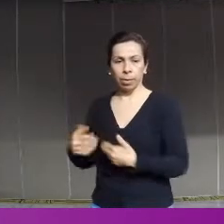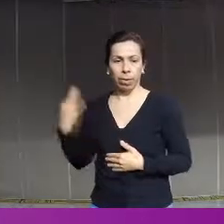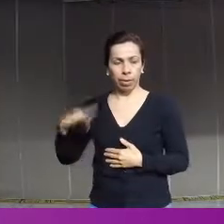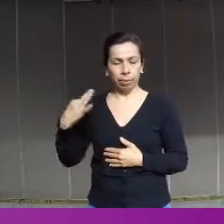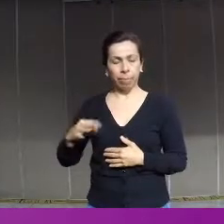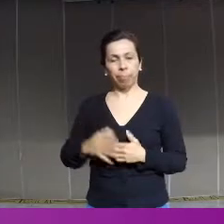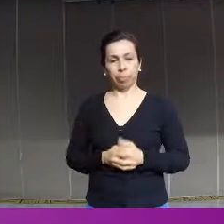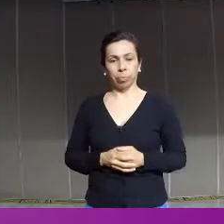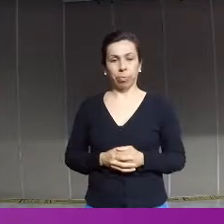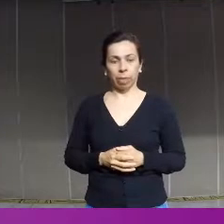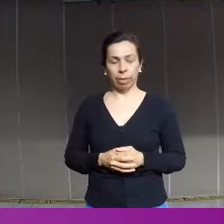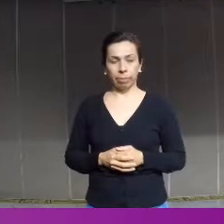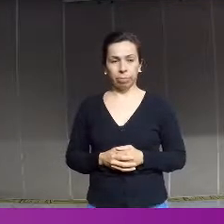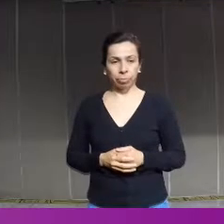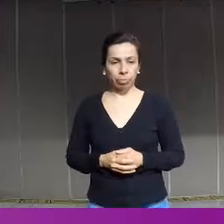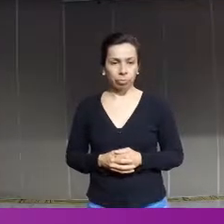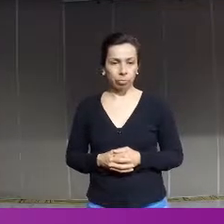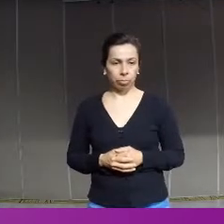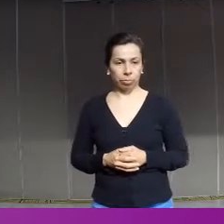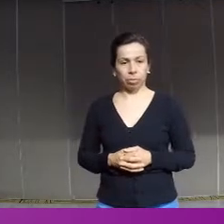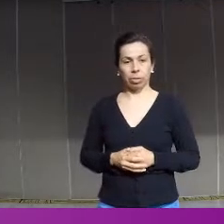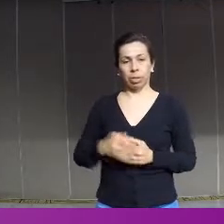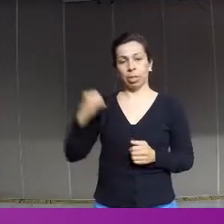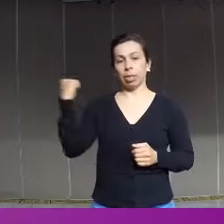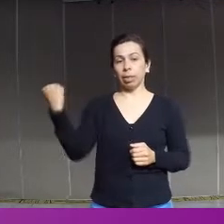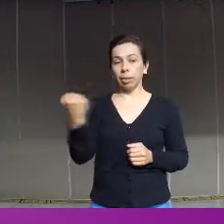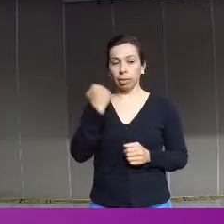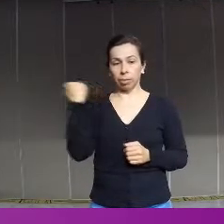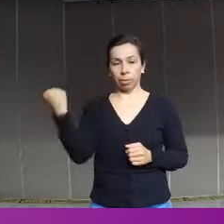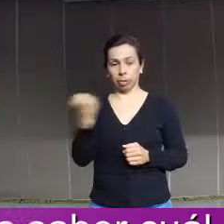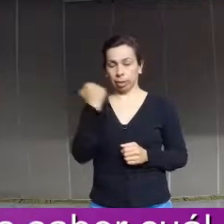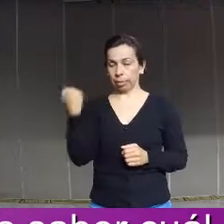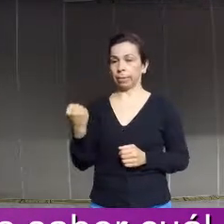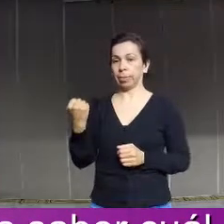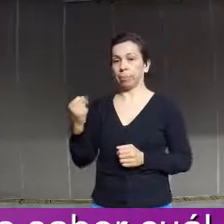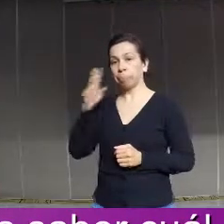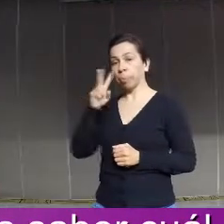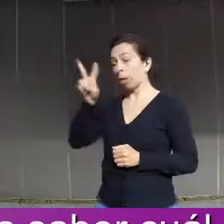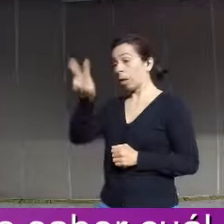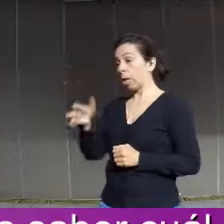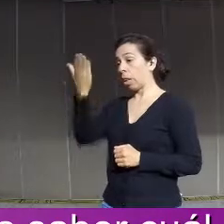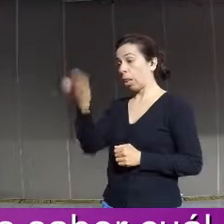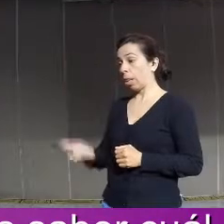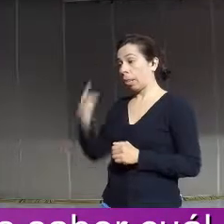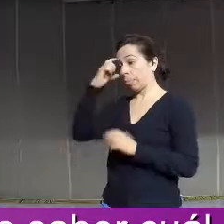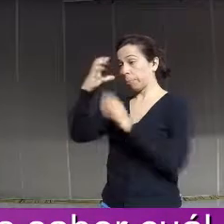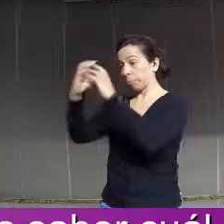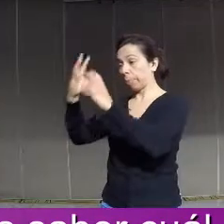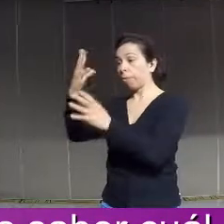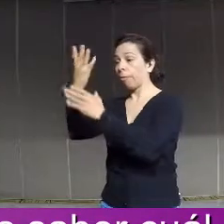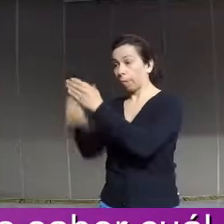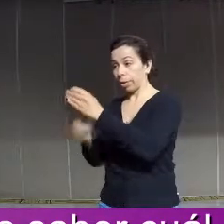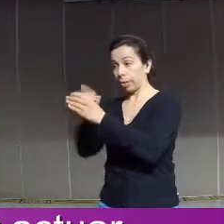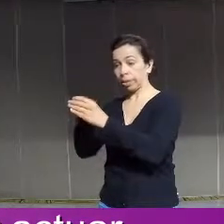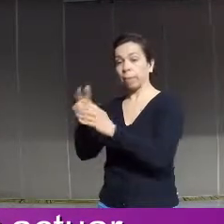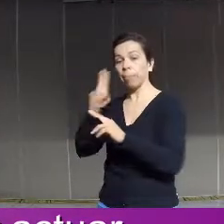Capacitar y explicar y mostrar, esto es importante, la higiene bucal en cualquier vía de alimentación. Nosotros trabajamos